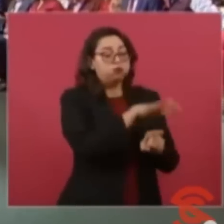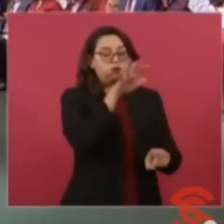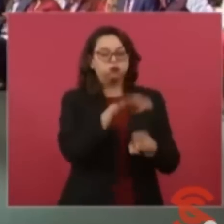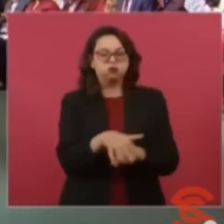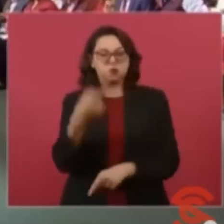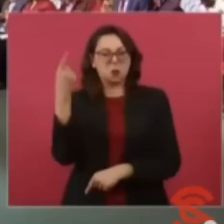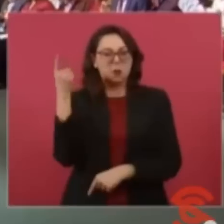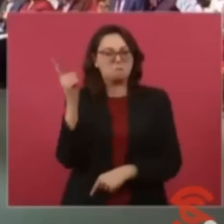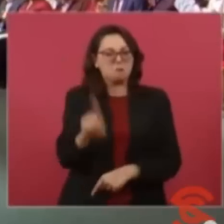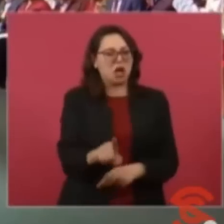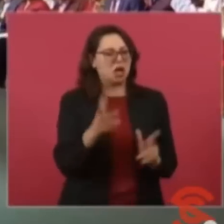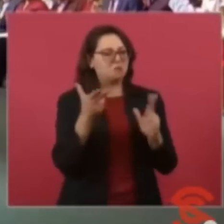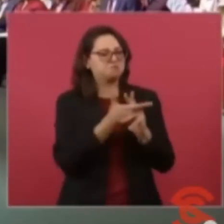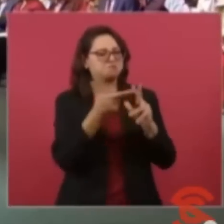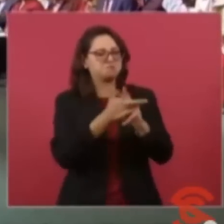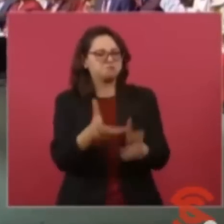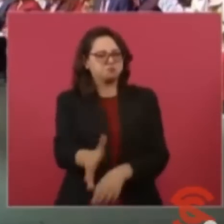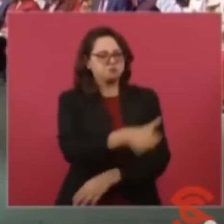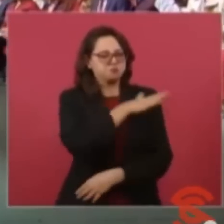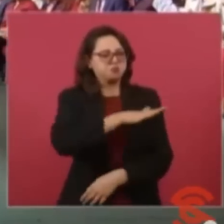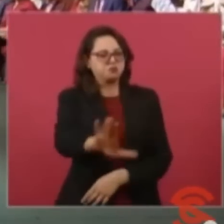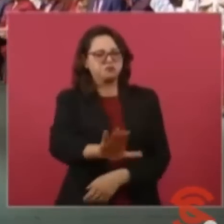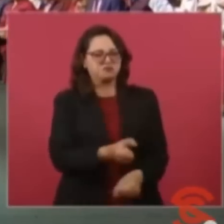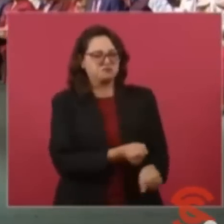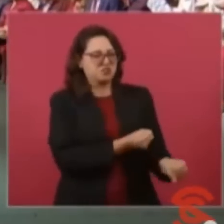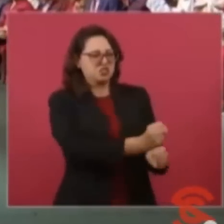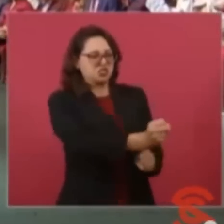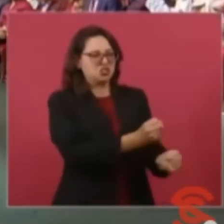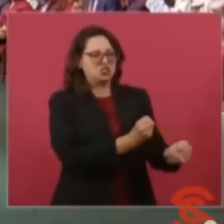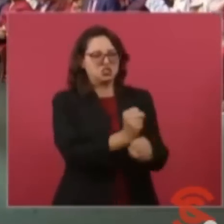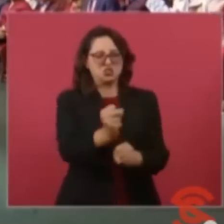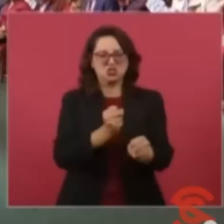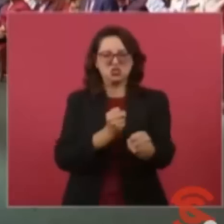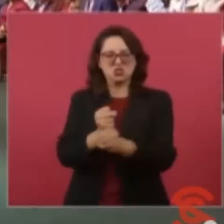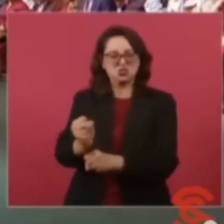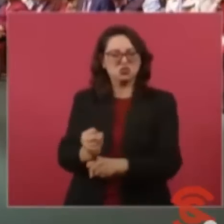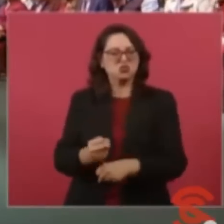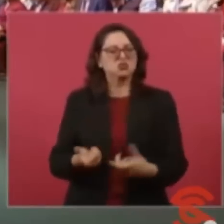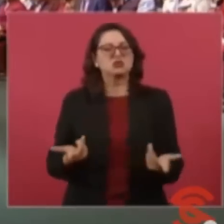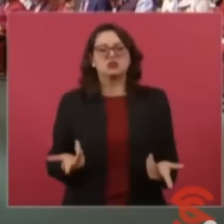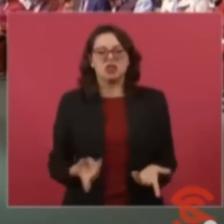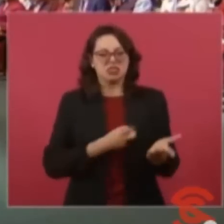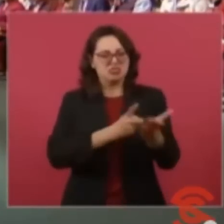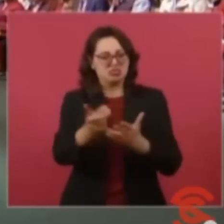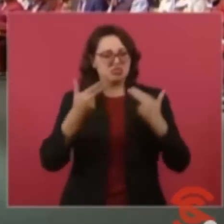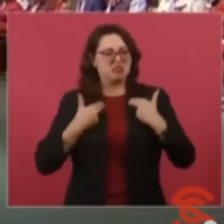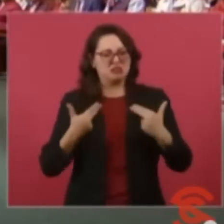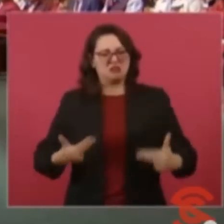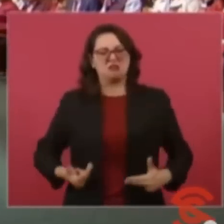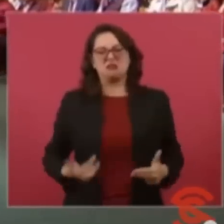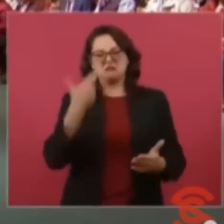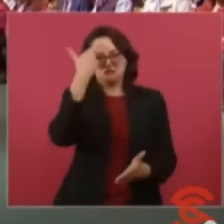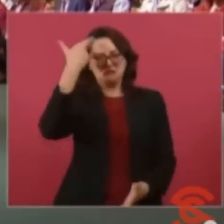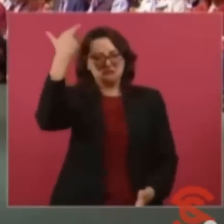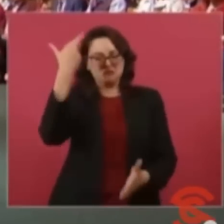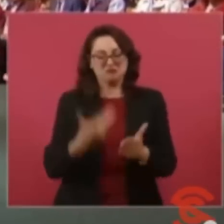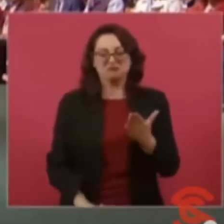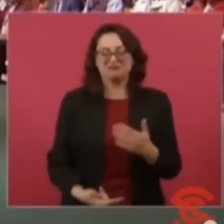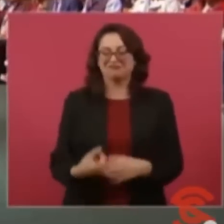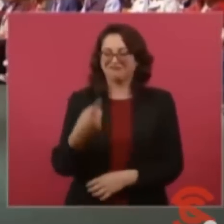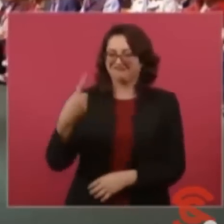masacres, no hay tortura, no se tolera la violación de los derechos